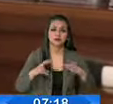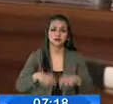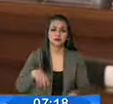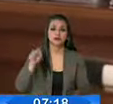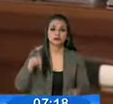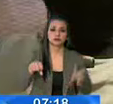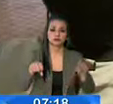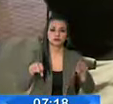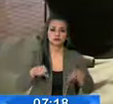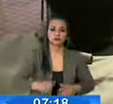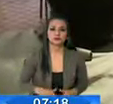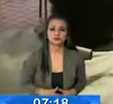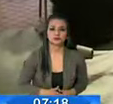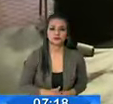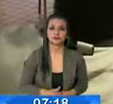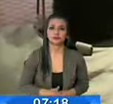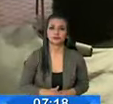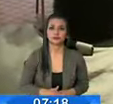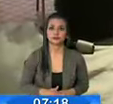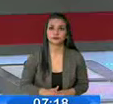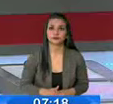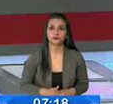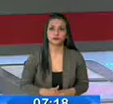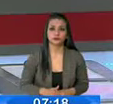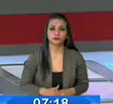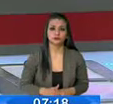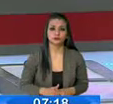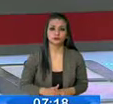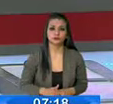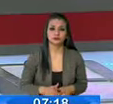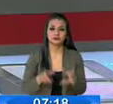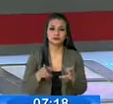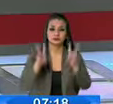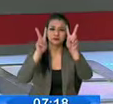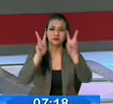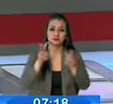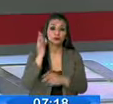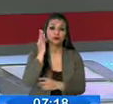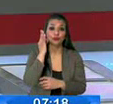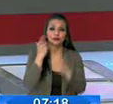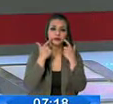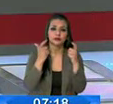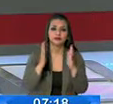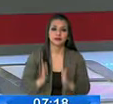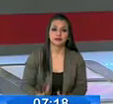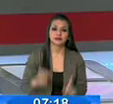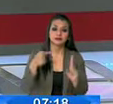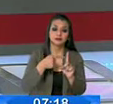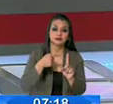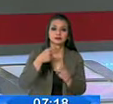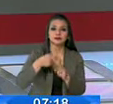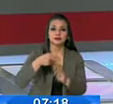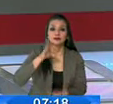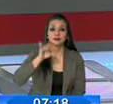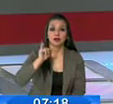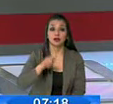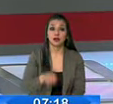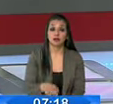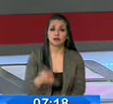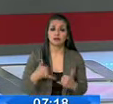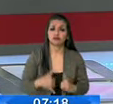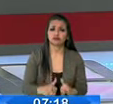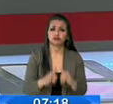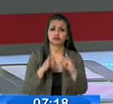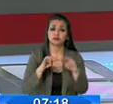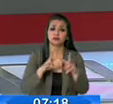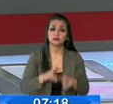caso. Informó Javier Gallo. En el mismo tema, la fiscal subrogante Tania Moreno señala que continuará con la investigación en contra del